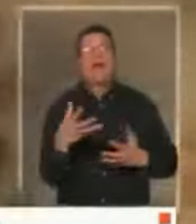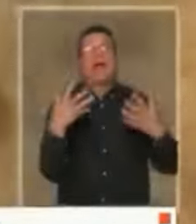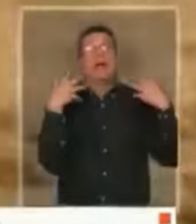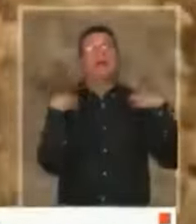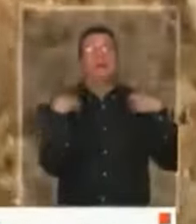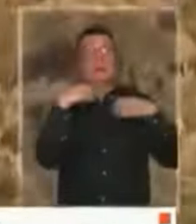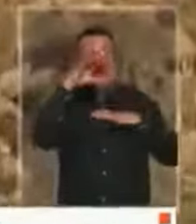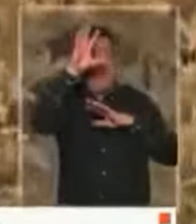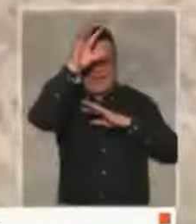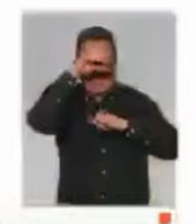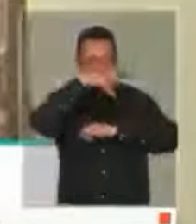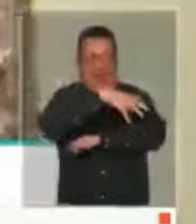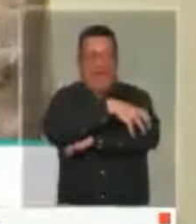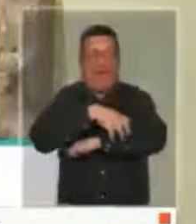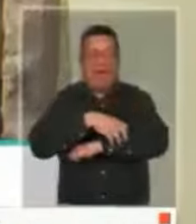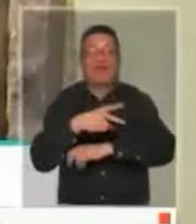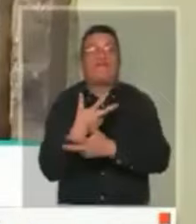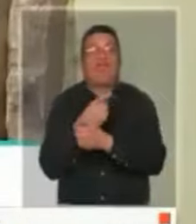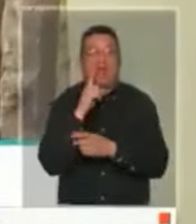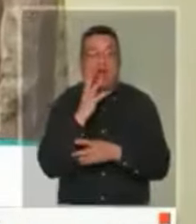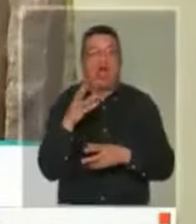un gato tóxico.